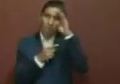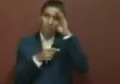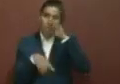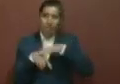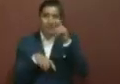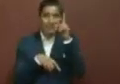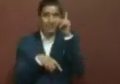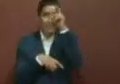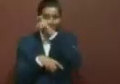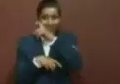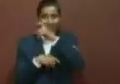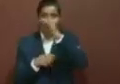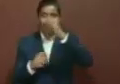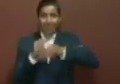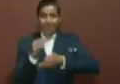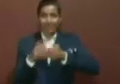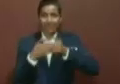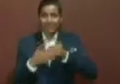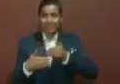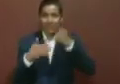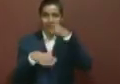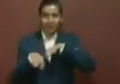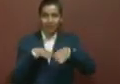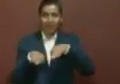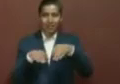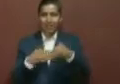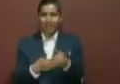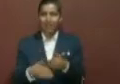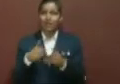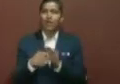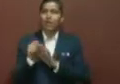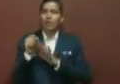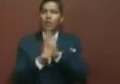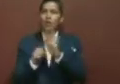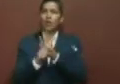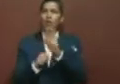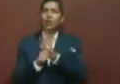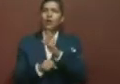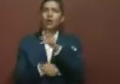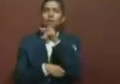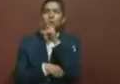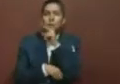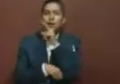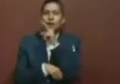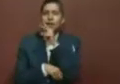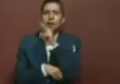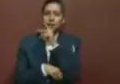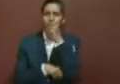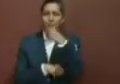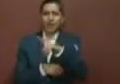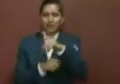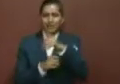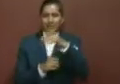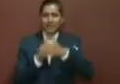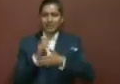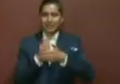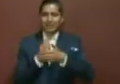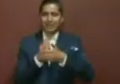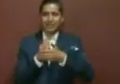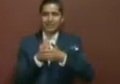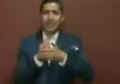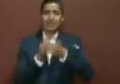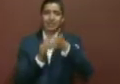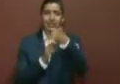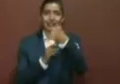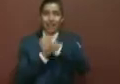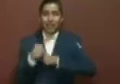complicada que le va a tocar transitar? ¿Cuáles son lo que le preocupa a lo mejor para este cierre de